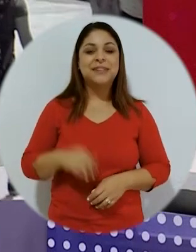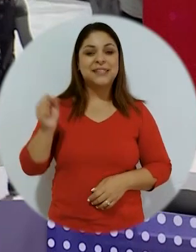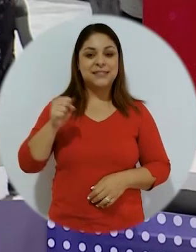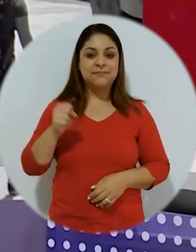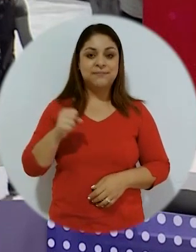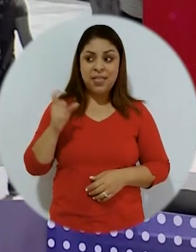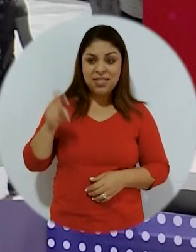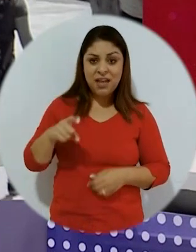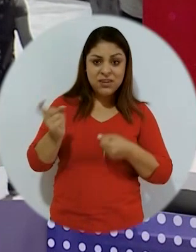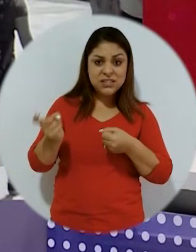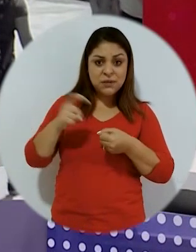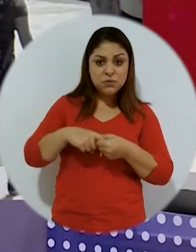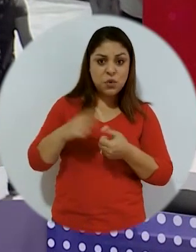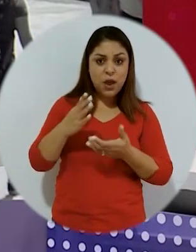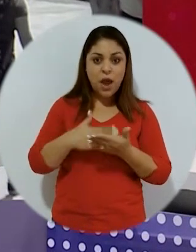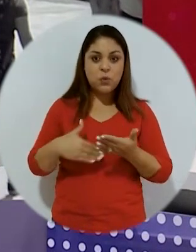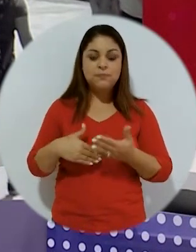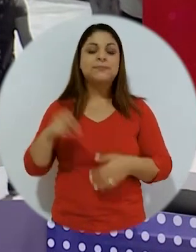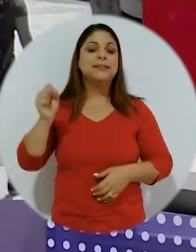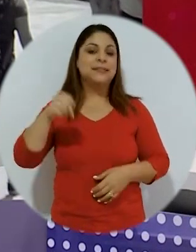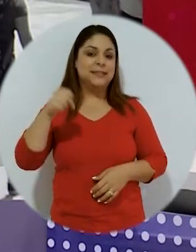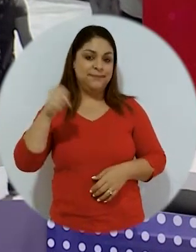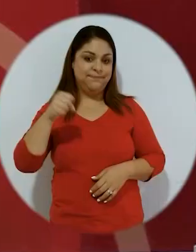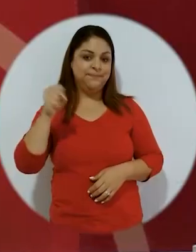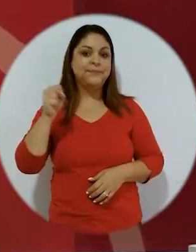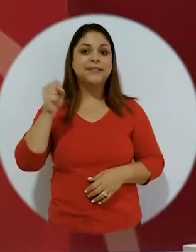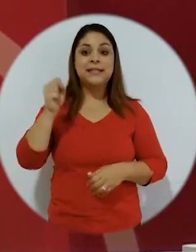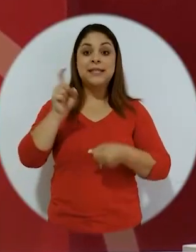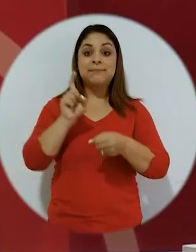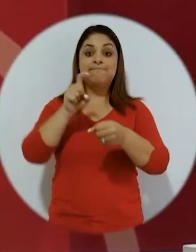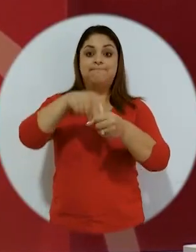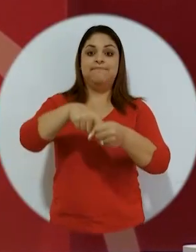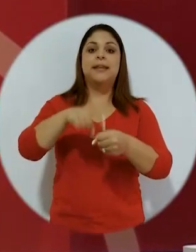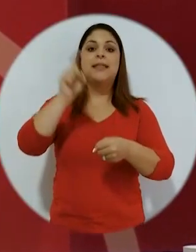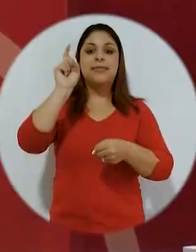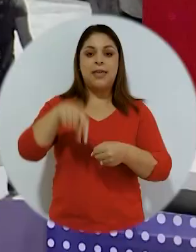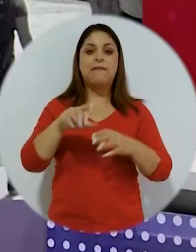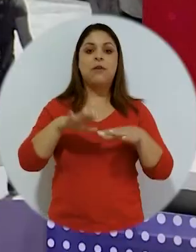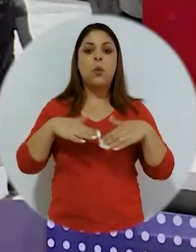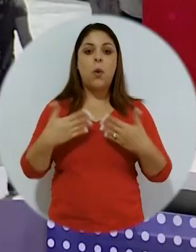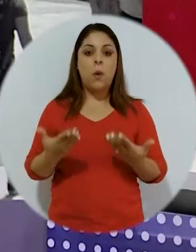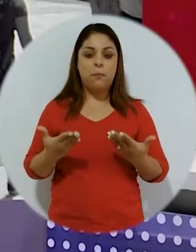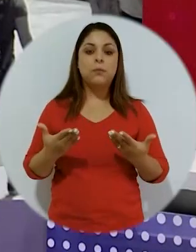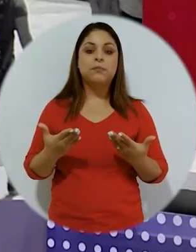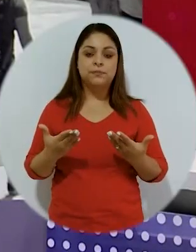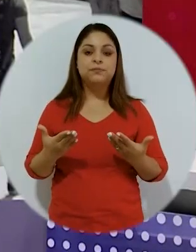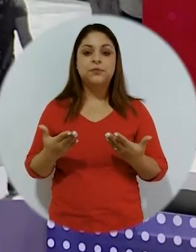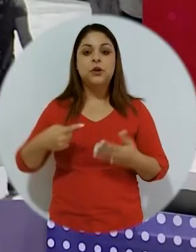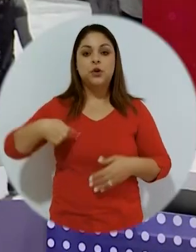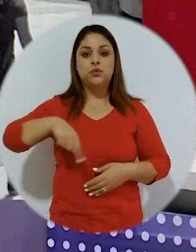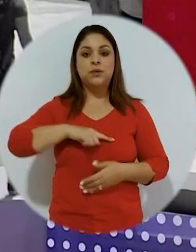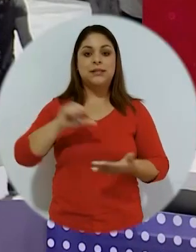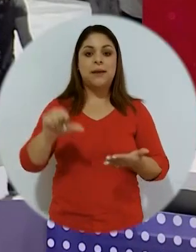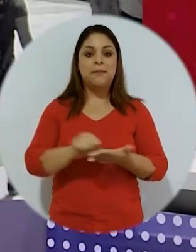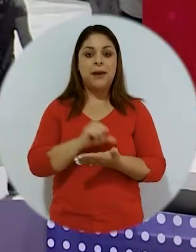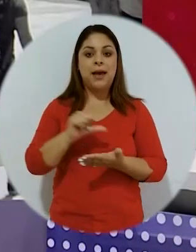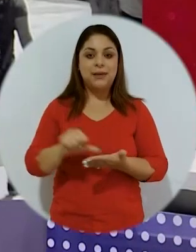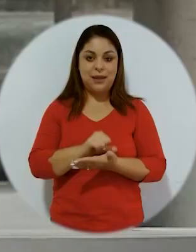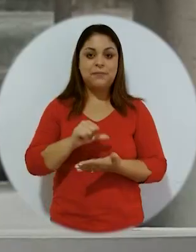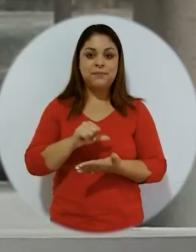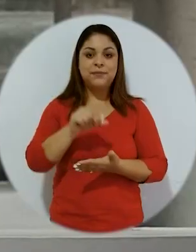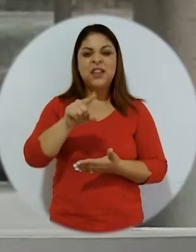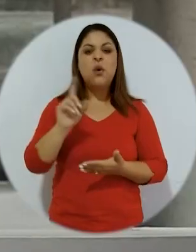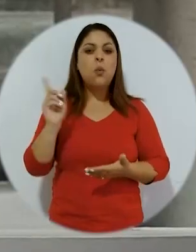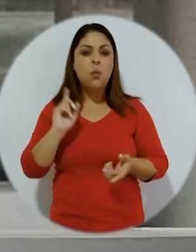asistir. Por supuesto. ¿Hay que hacer algún tipo de inscripción? Sí, la inscripción la pueden hacer a través de